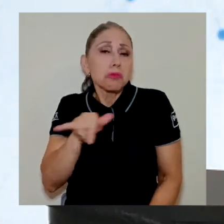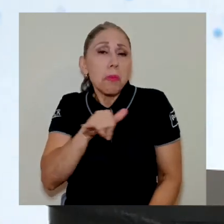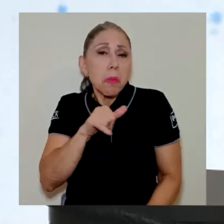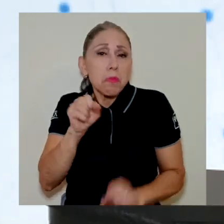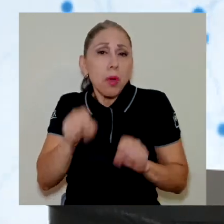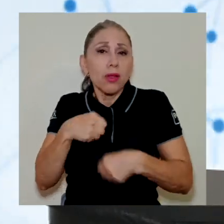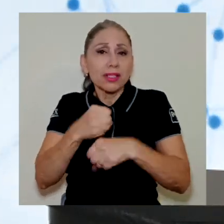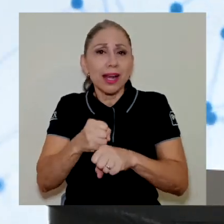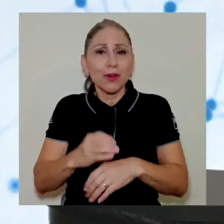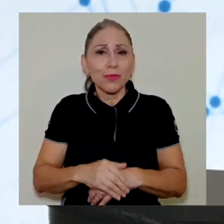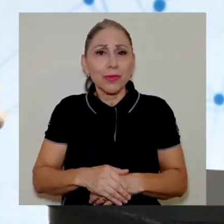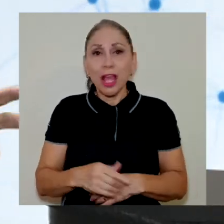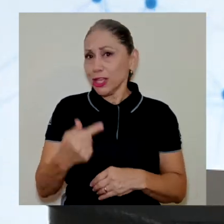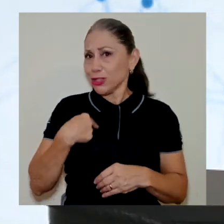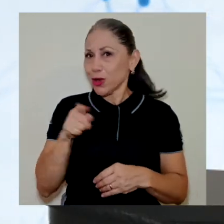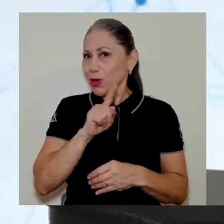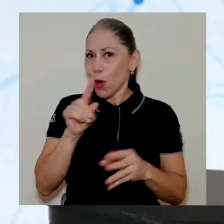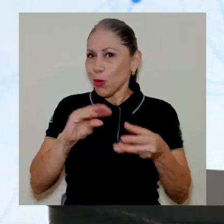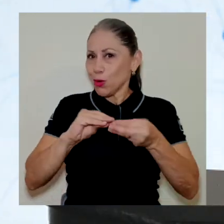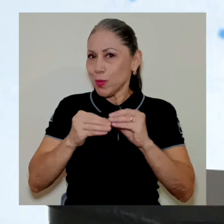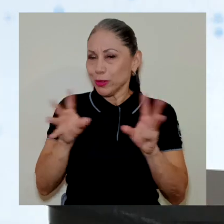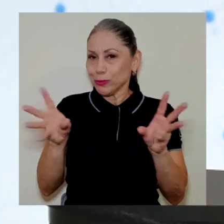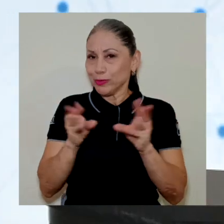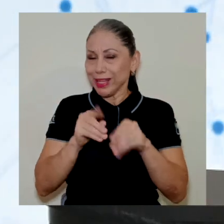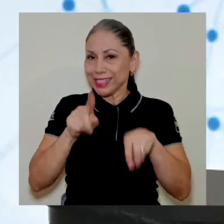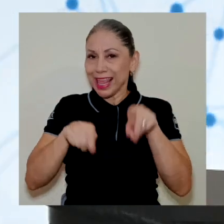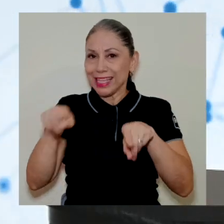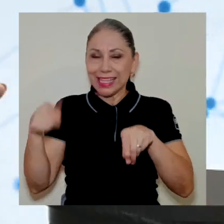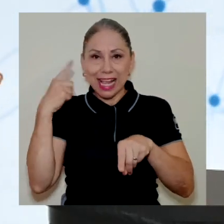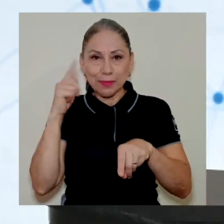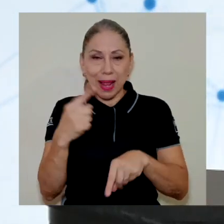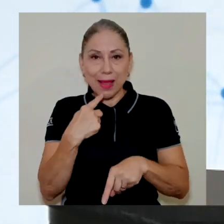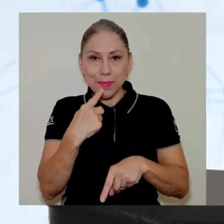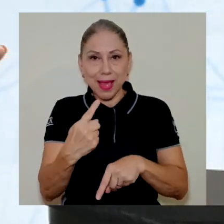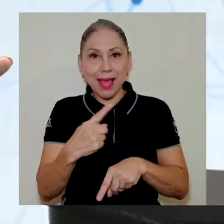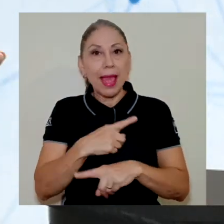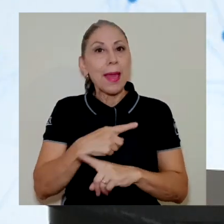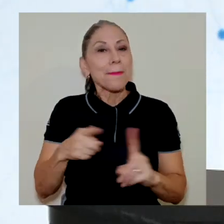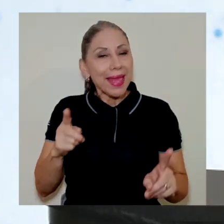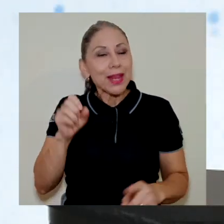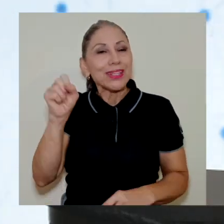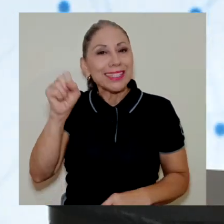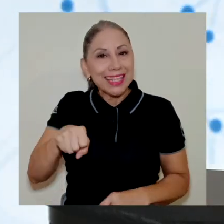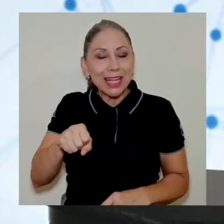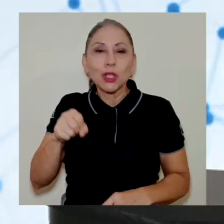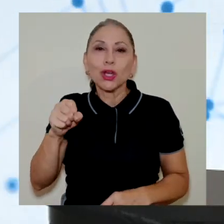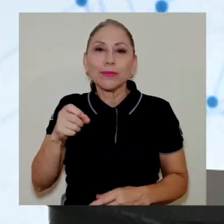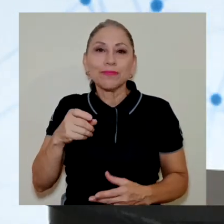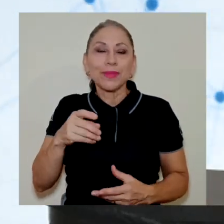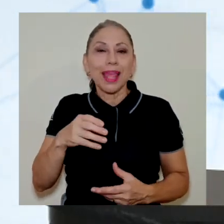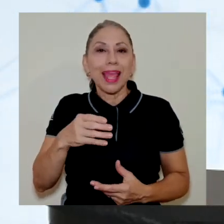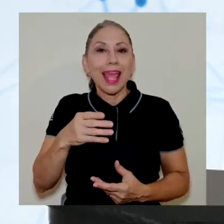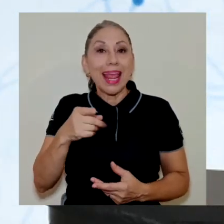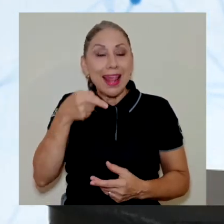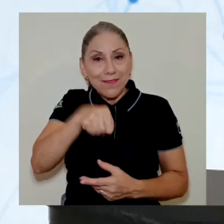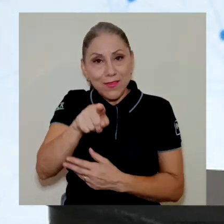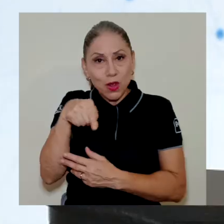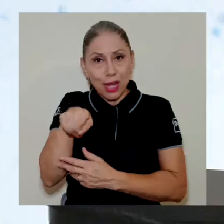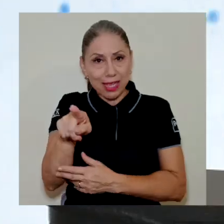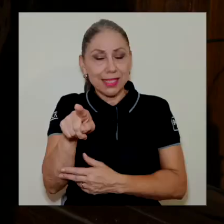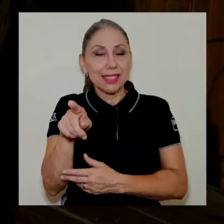hacer. No tengo estadísticas como para poder plantearlo, pero lo que sí es cierto es que por lo menos en lo que es